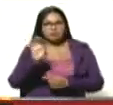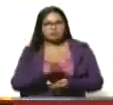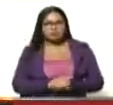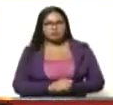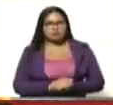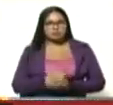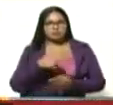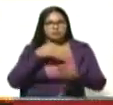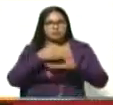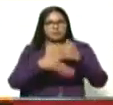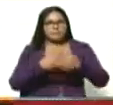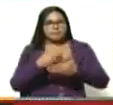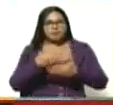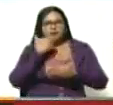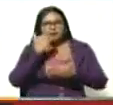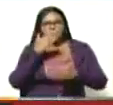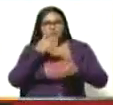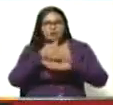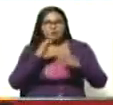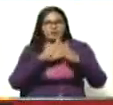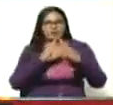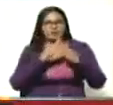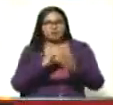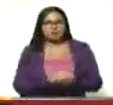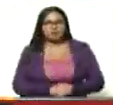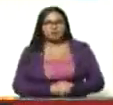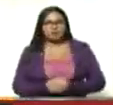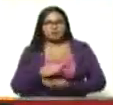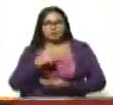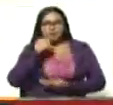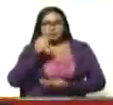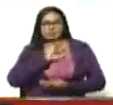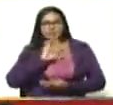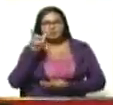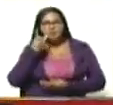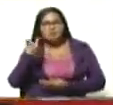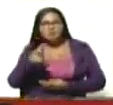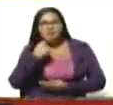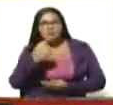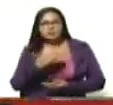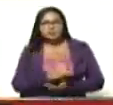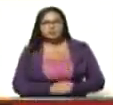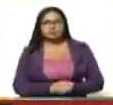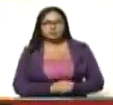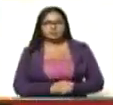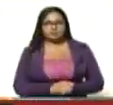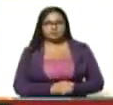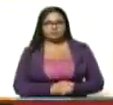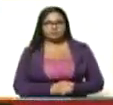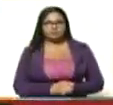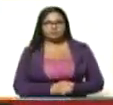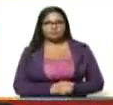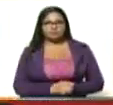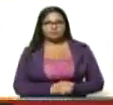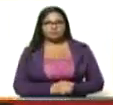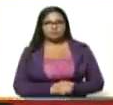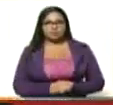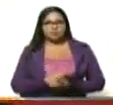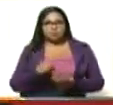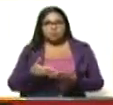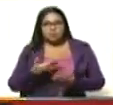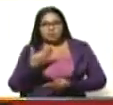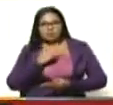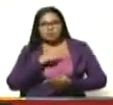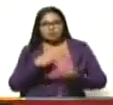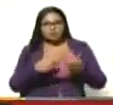que llevemos algo a casa para decirle a mi pueblo. We may have misconceptions about tal vez tenemos unas